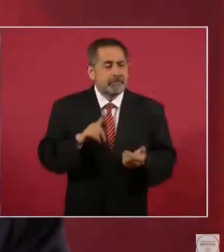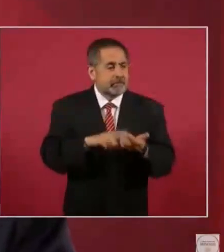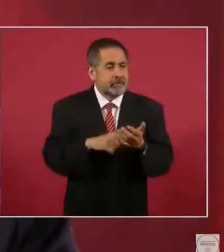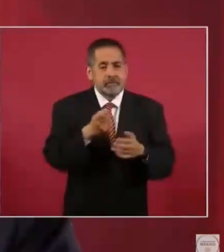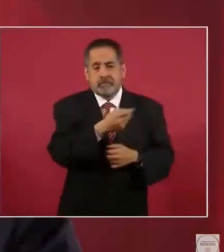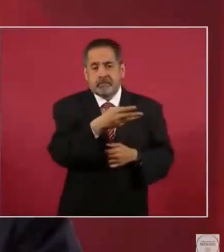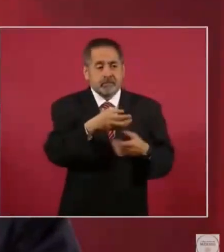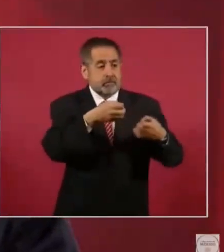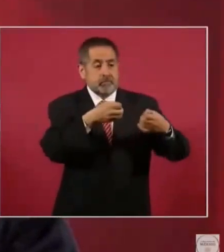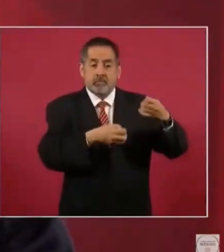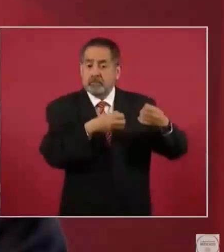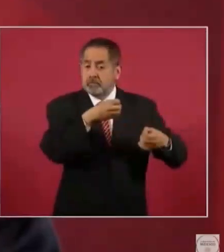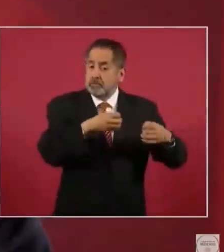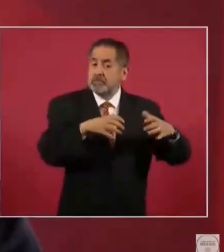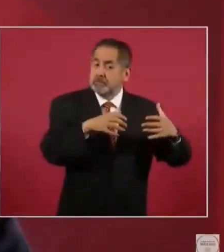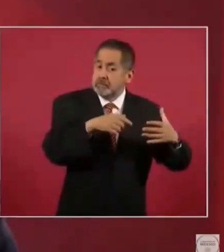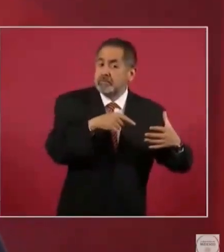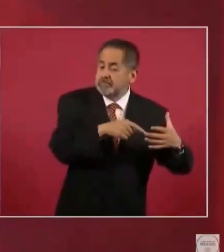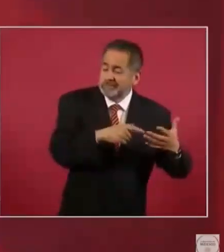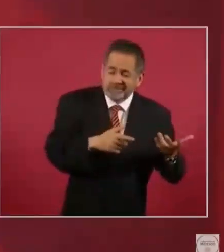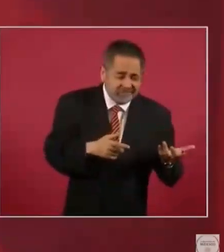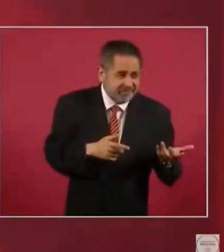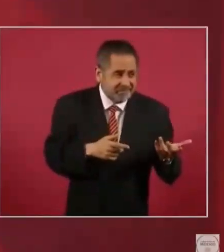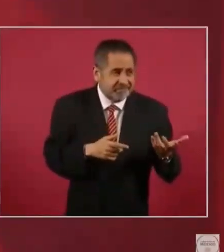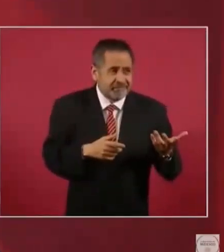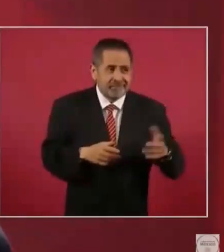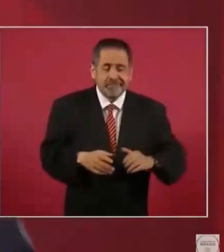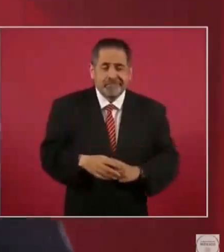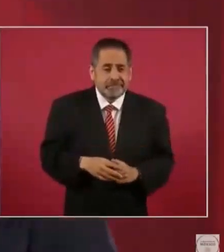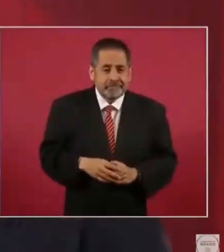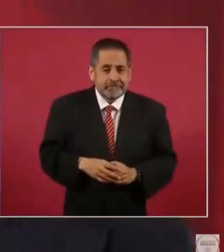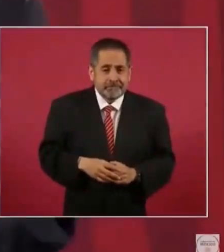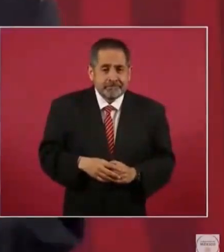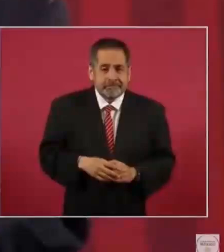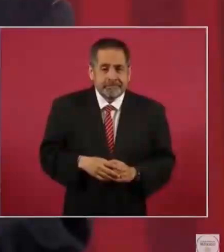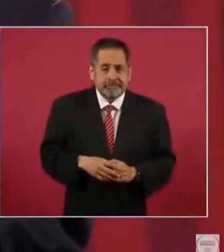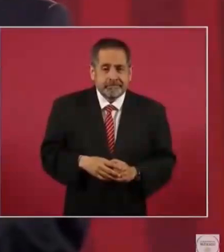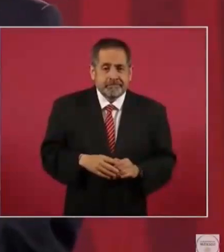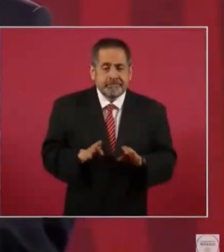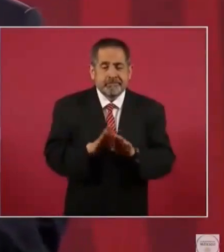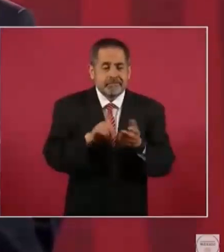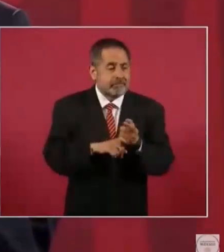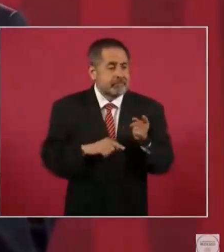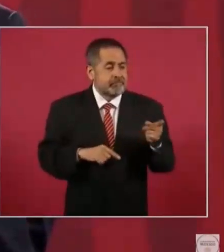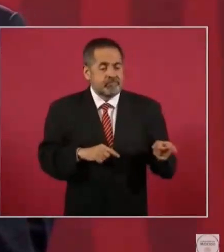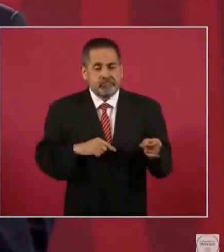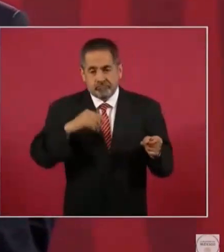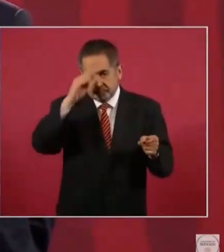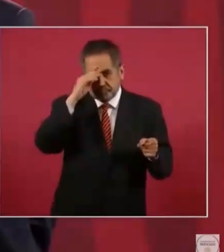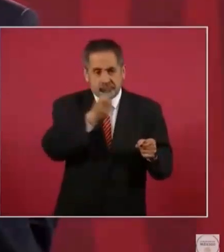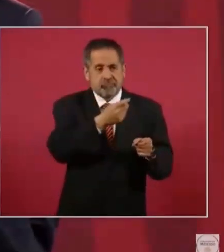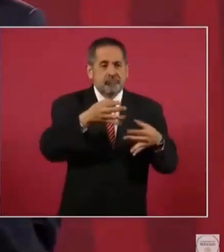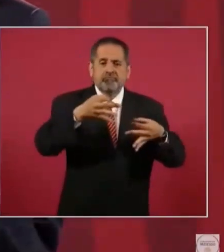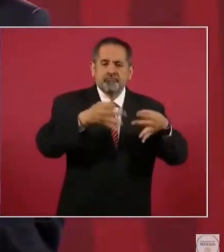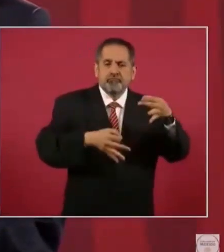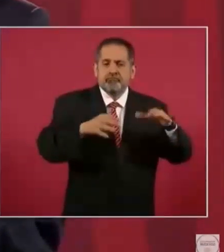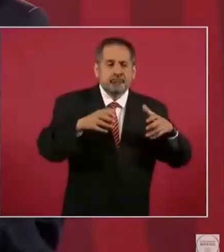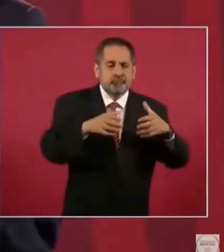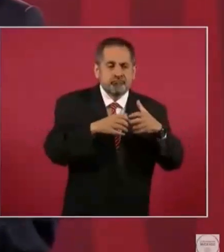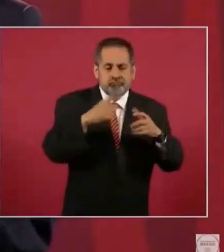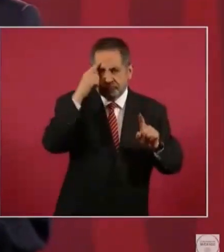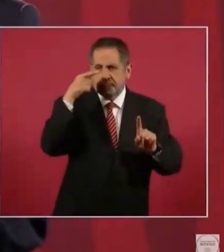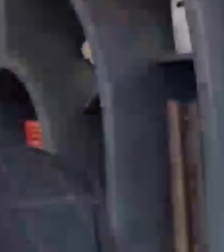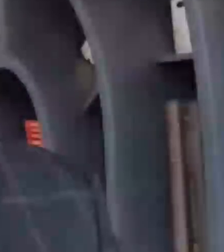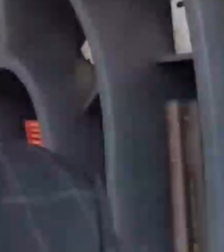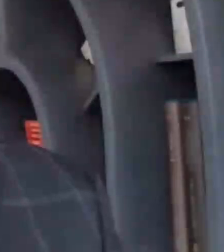romántico, pero en el sentido del término de Isaiah Berlin, estoy leyendo precisamente para